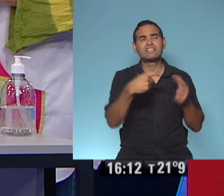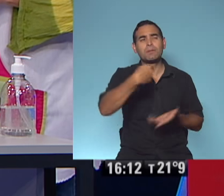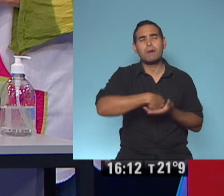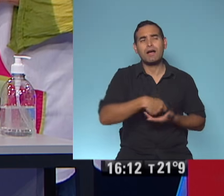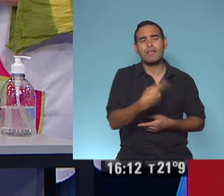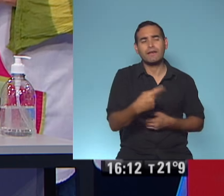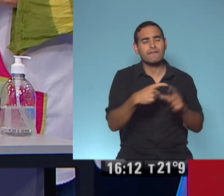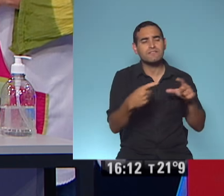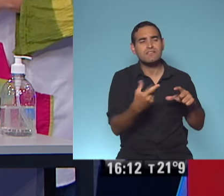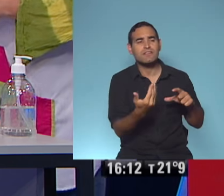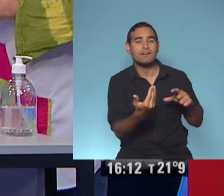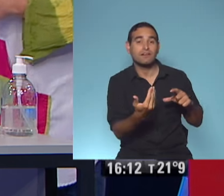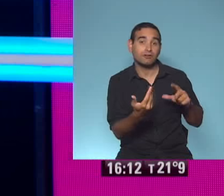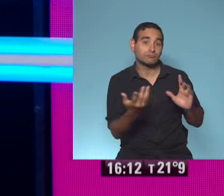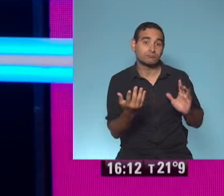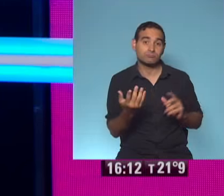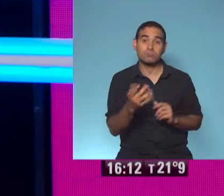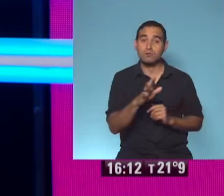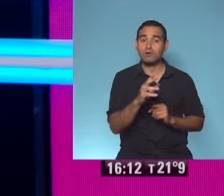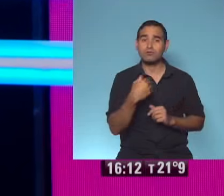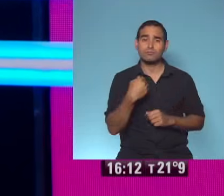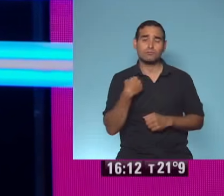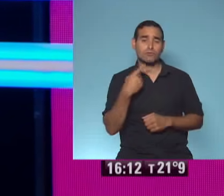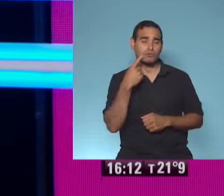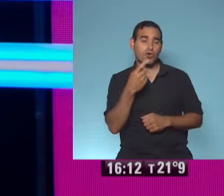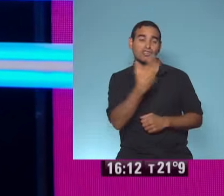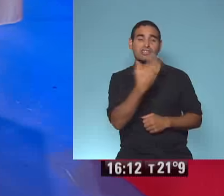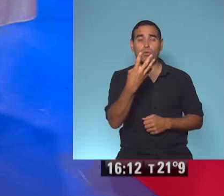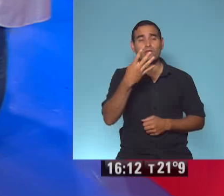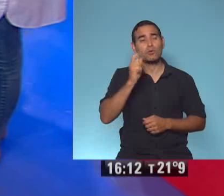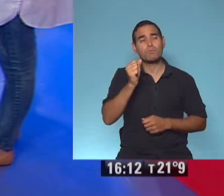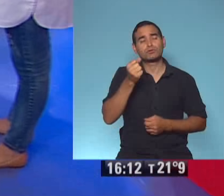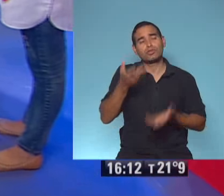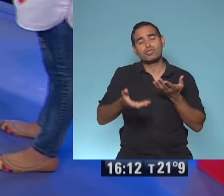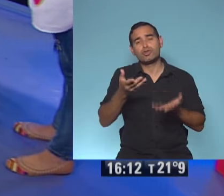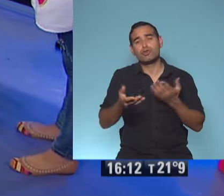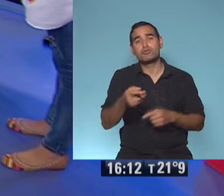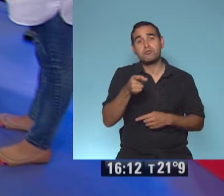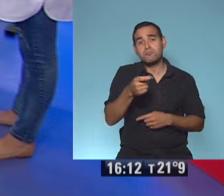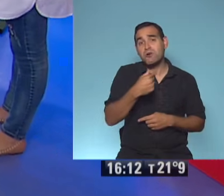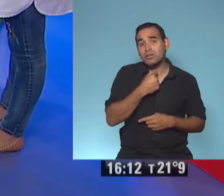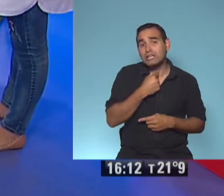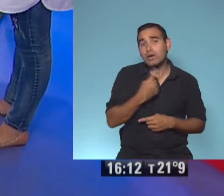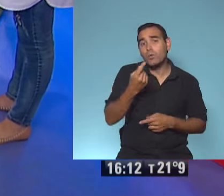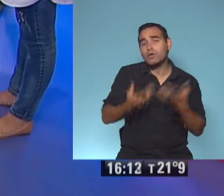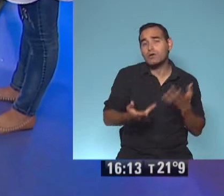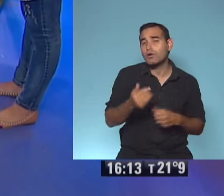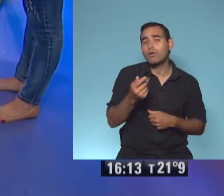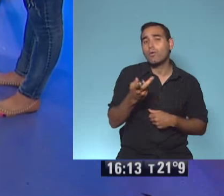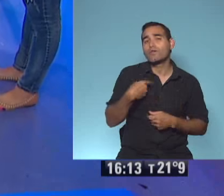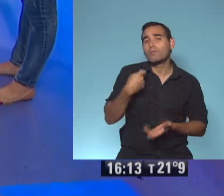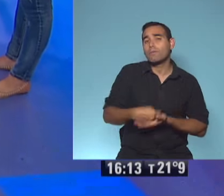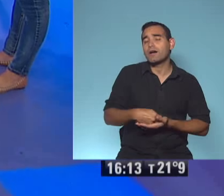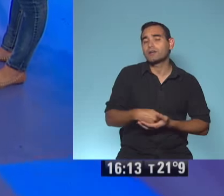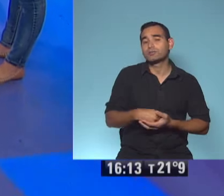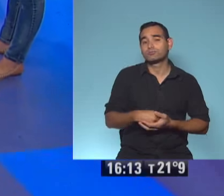pagar. ¿Sí? Bueno, mira, Roberto, lo estoy teniendo a $34 el kilo de limón. Si te querés llevar un kilo, ¿con cuánto me vas a